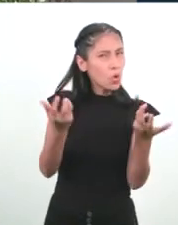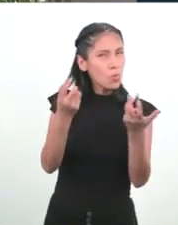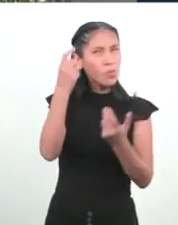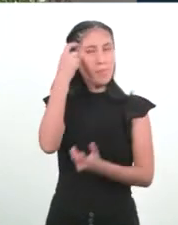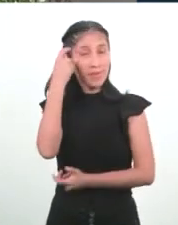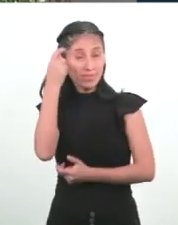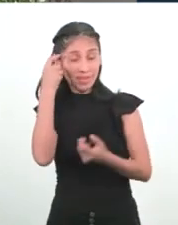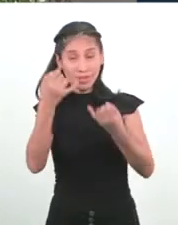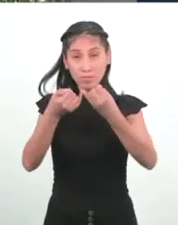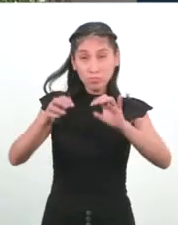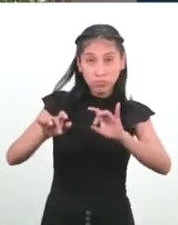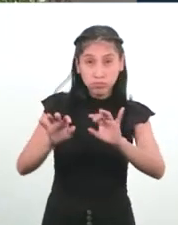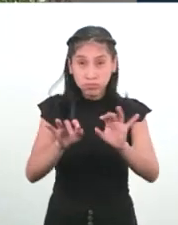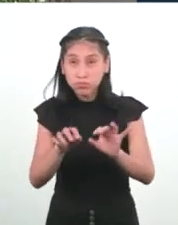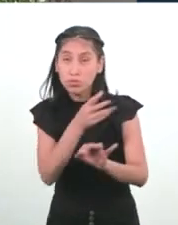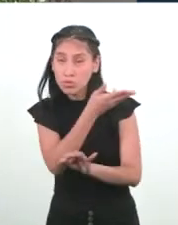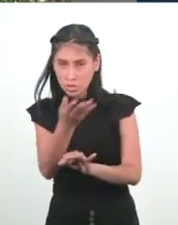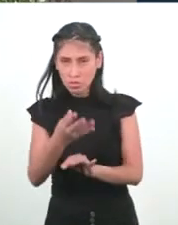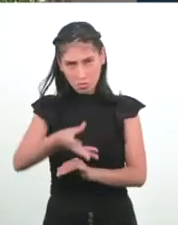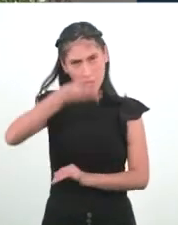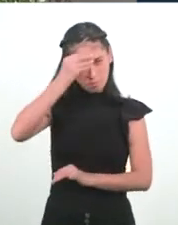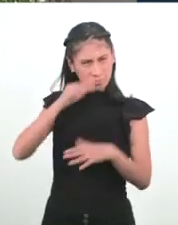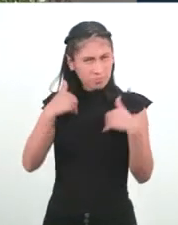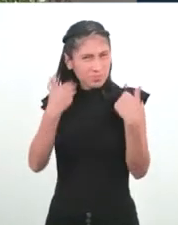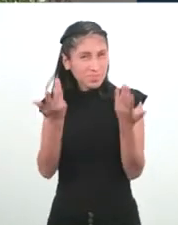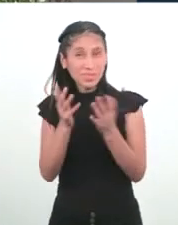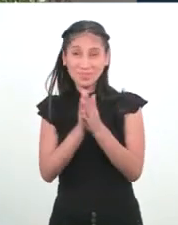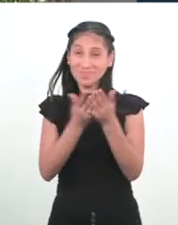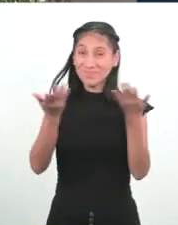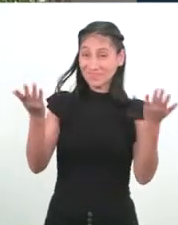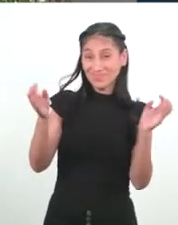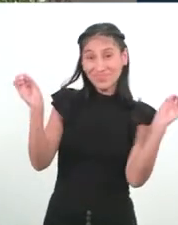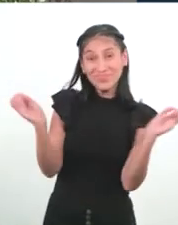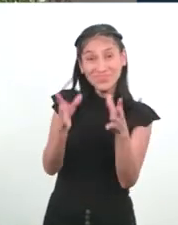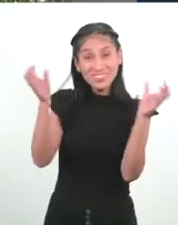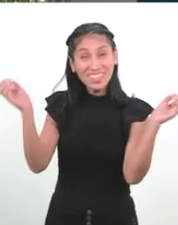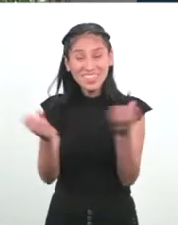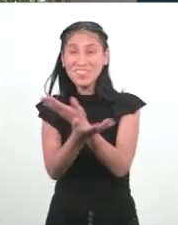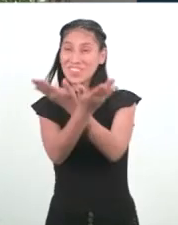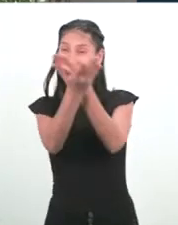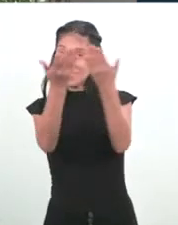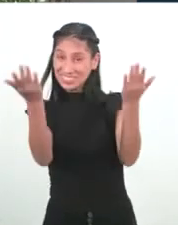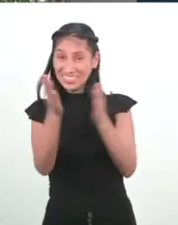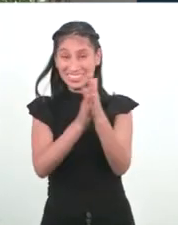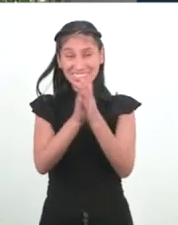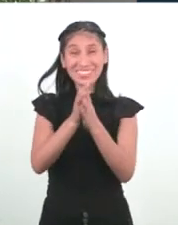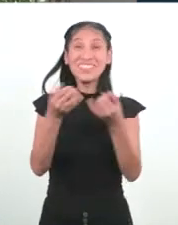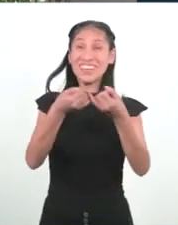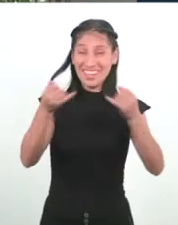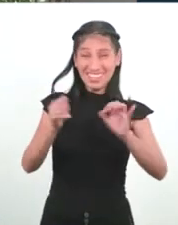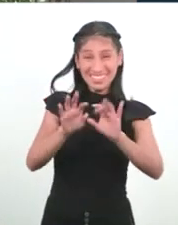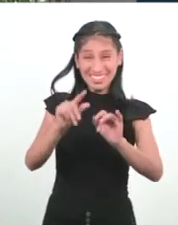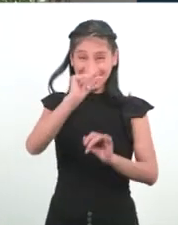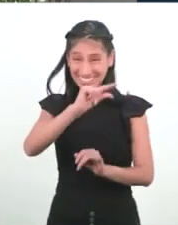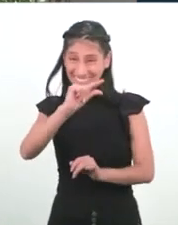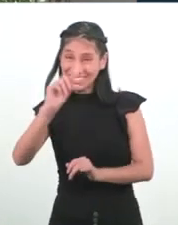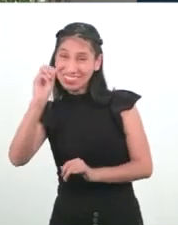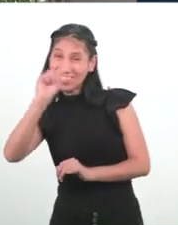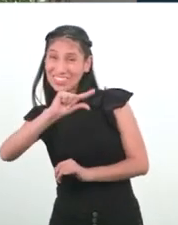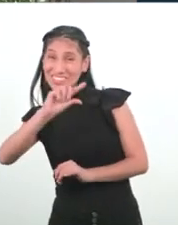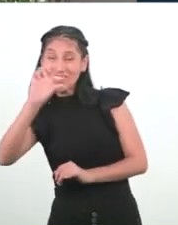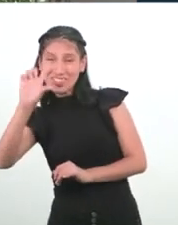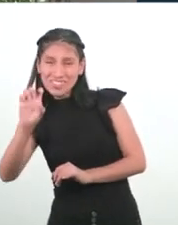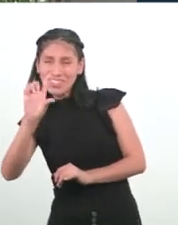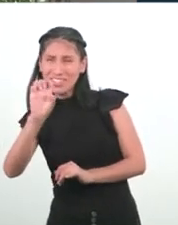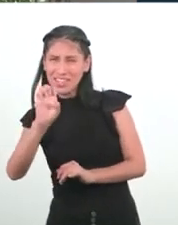dejará es más valioso de lo que pueden aprender en cualquier otro contexto. Así que los animo y los animo, se van a divertir, se van a entretener y